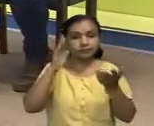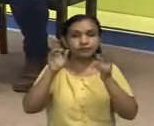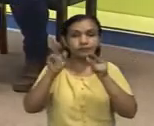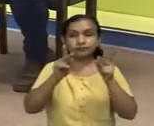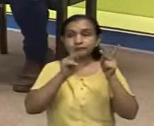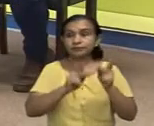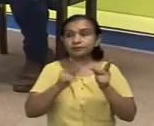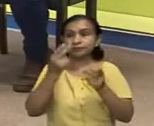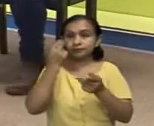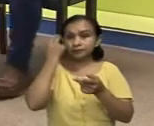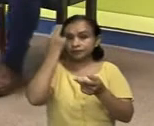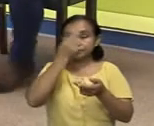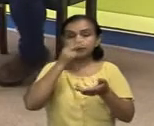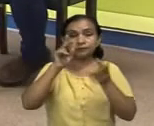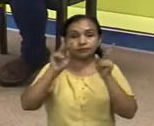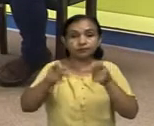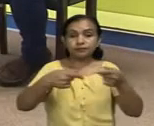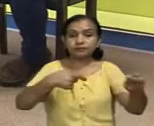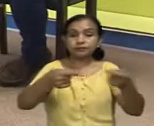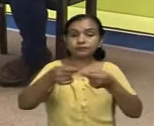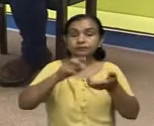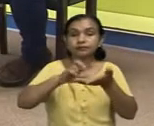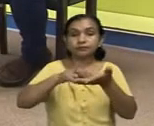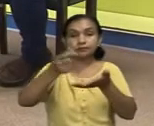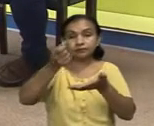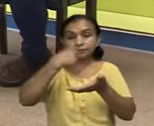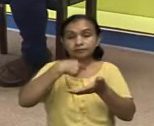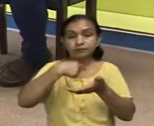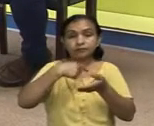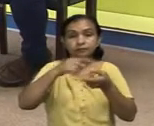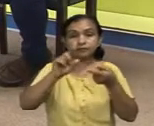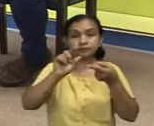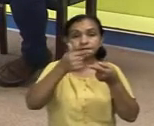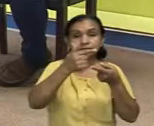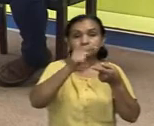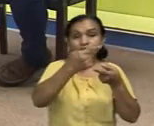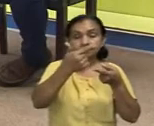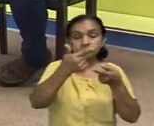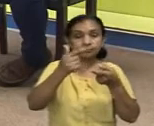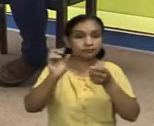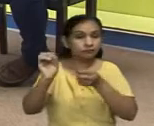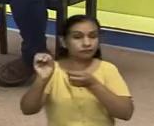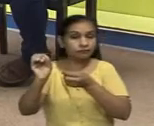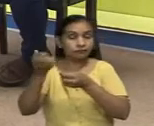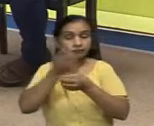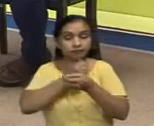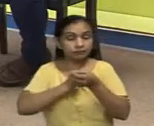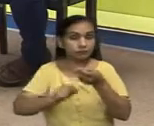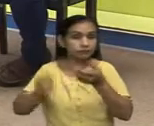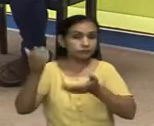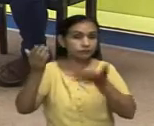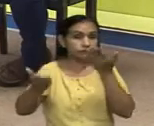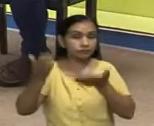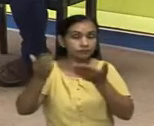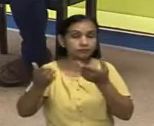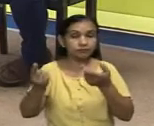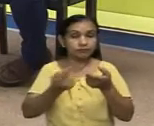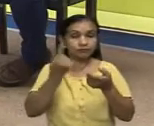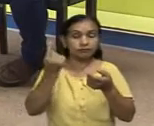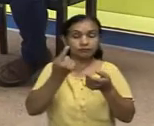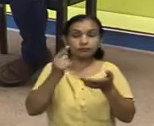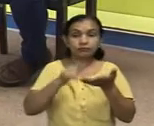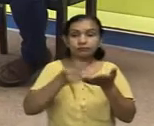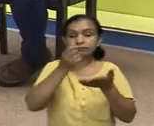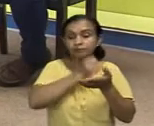Le puede preguntar al farmacéutico. Él dice normalmente suero solución 77 o para rehidratación. Hay otro que dice solo suero